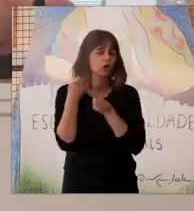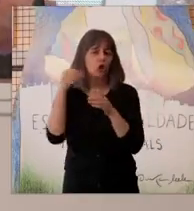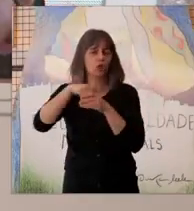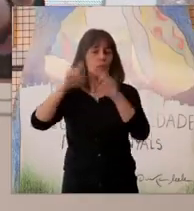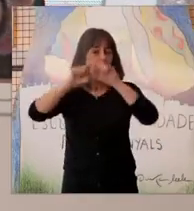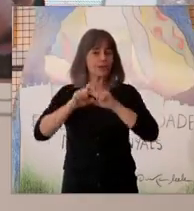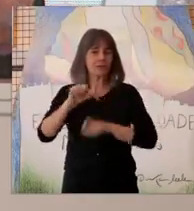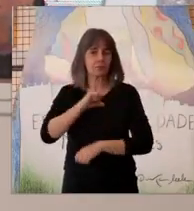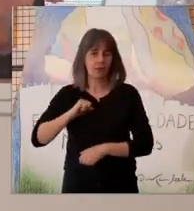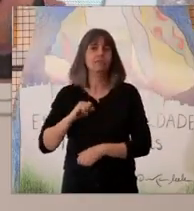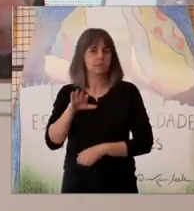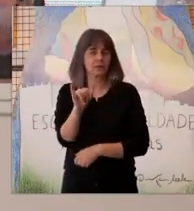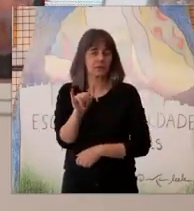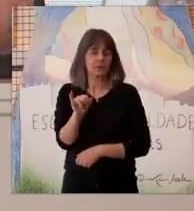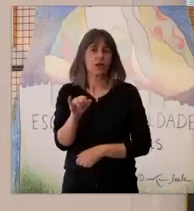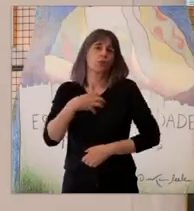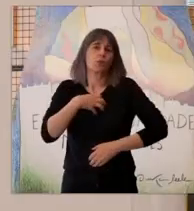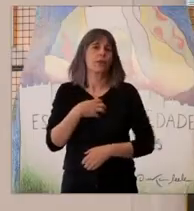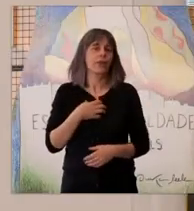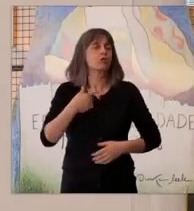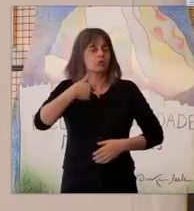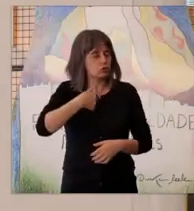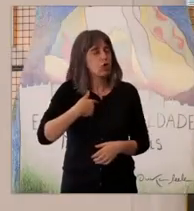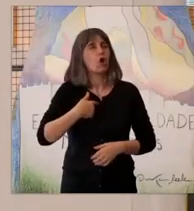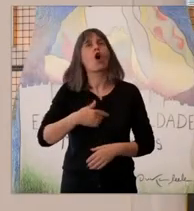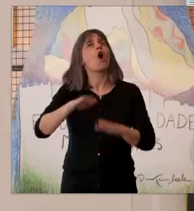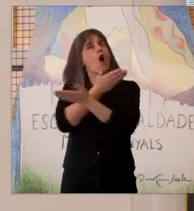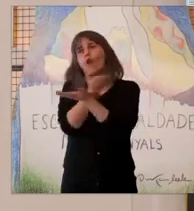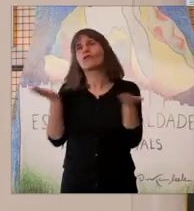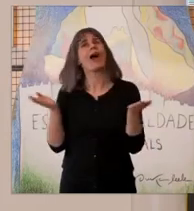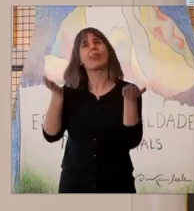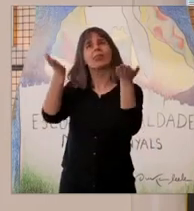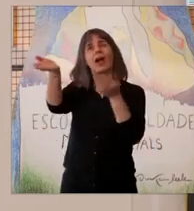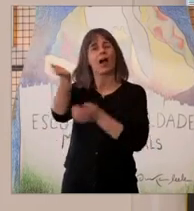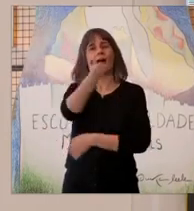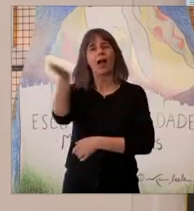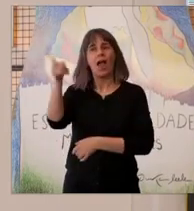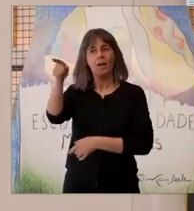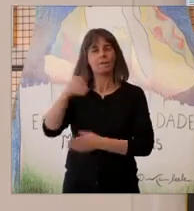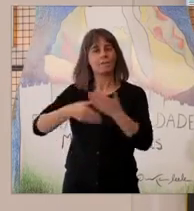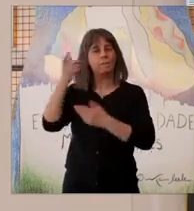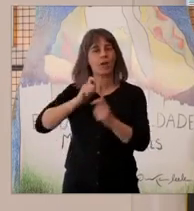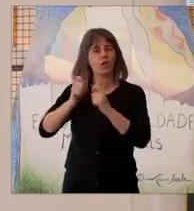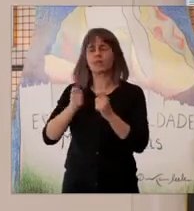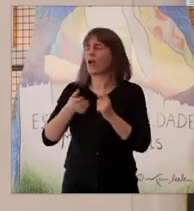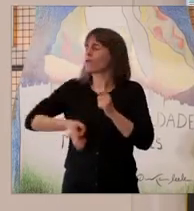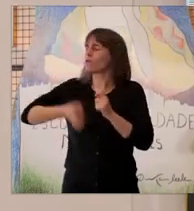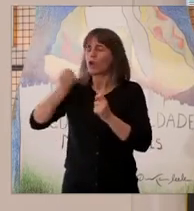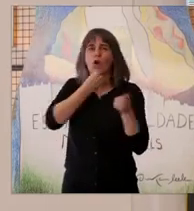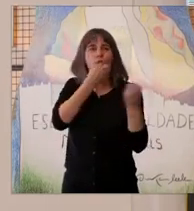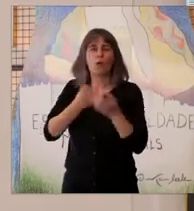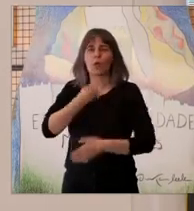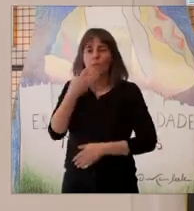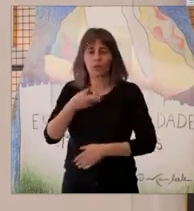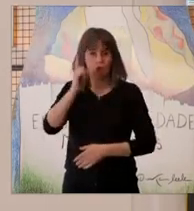fe y decir bueno como es periodista me va a informar bien no no se puede hacer un ejercicio de fe que es lo mismo que yo digo siempre con la corona si me